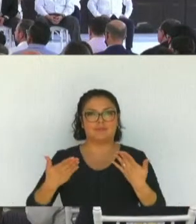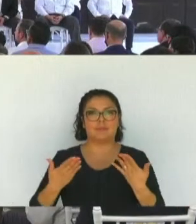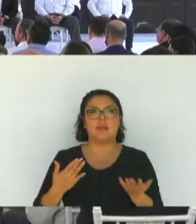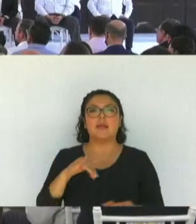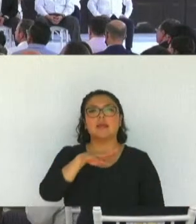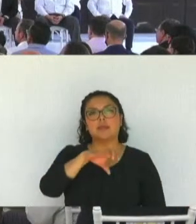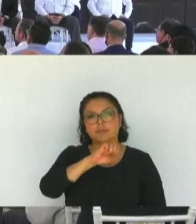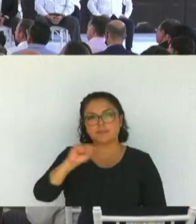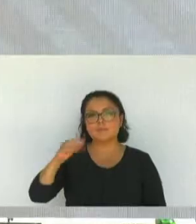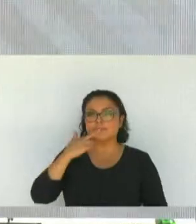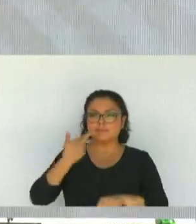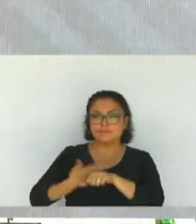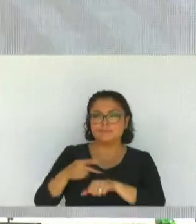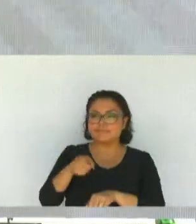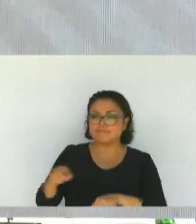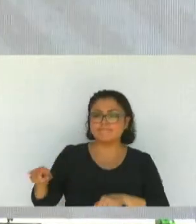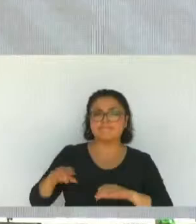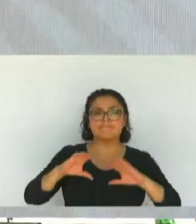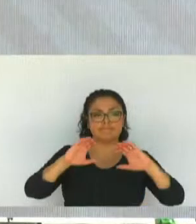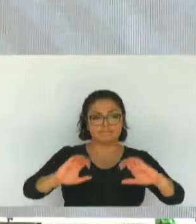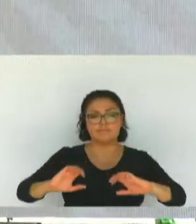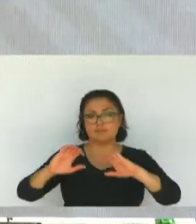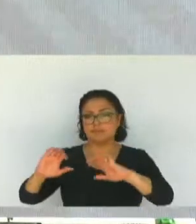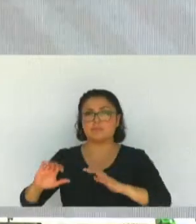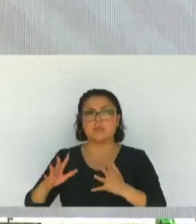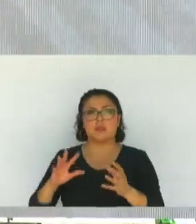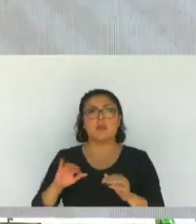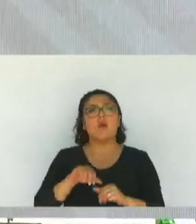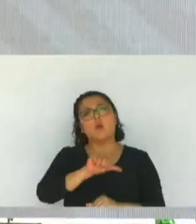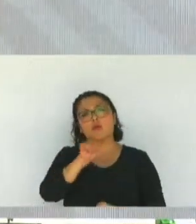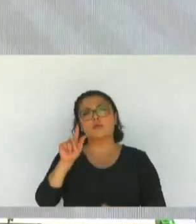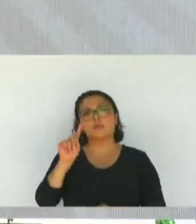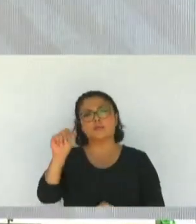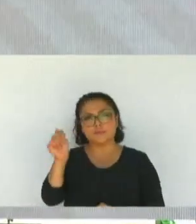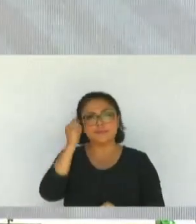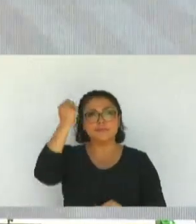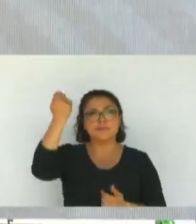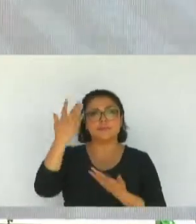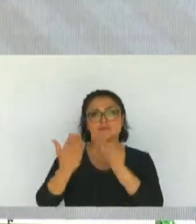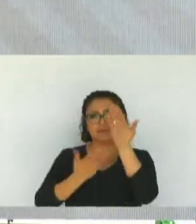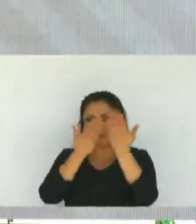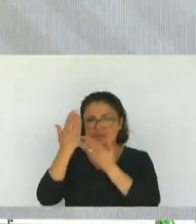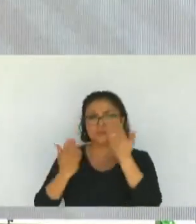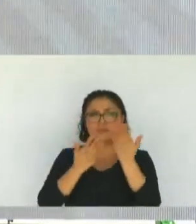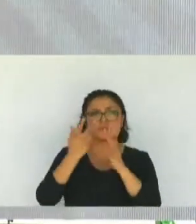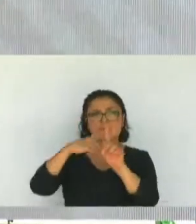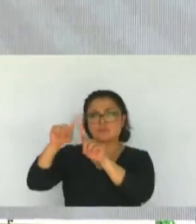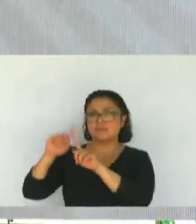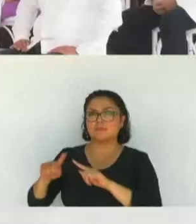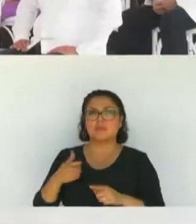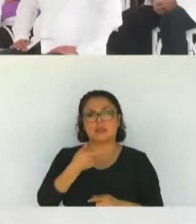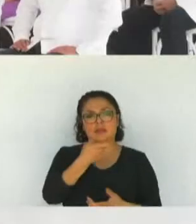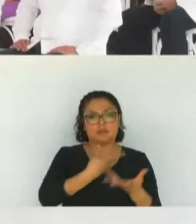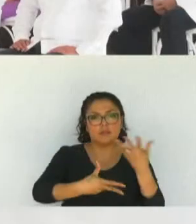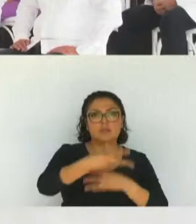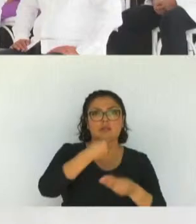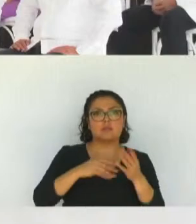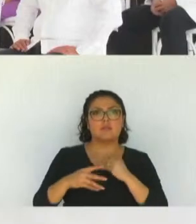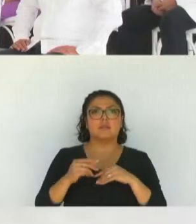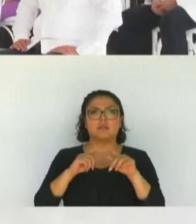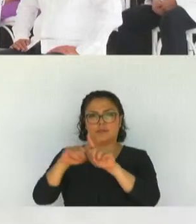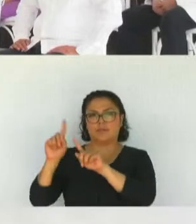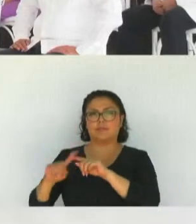en el trabajo, de economía de la salud, de tecnologías de la información, de incorporación y recaudación también y toda la parte